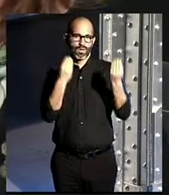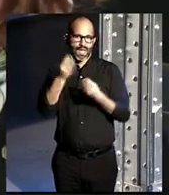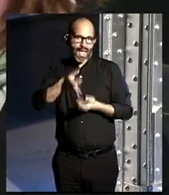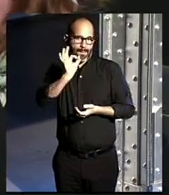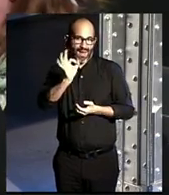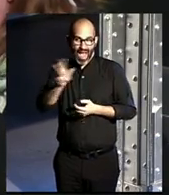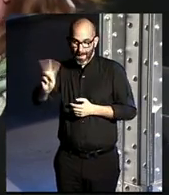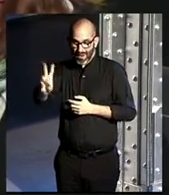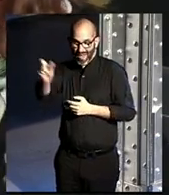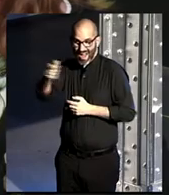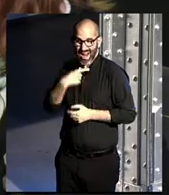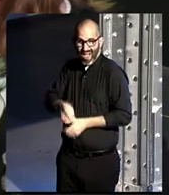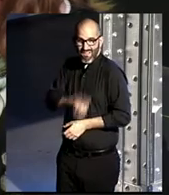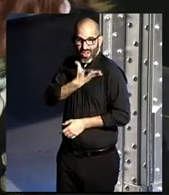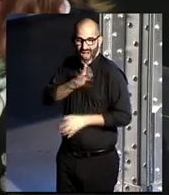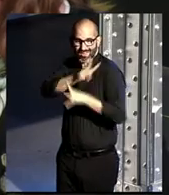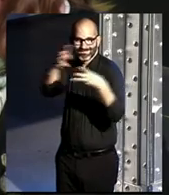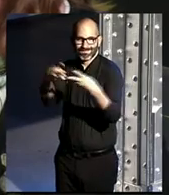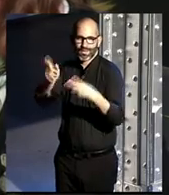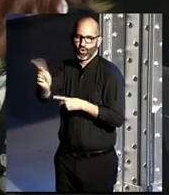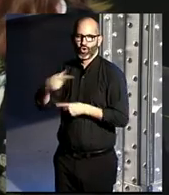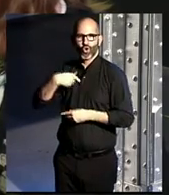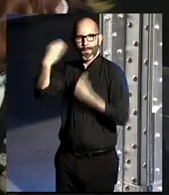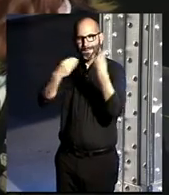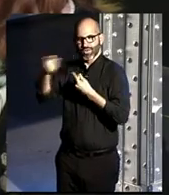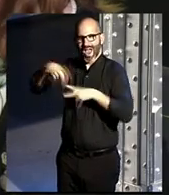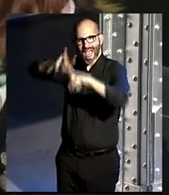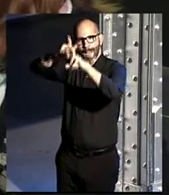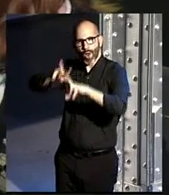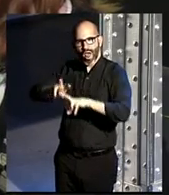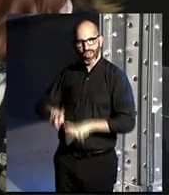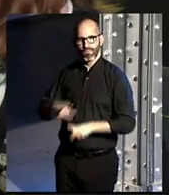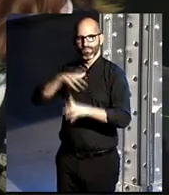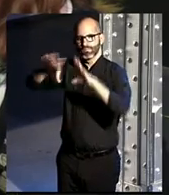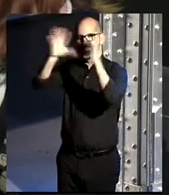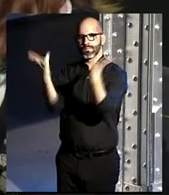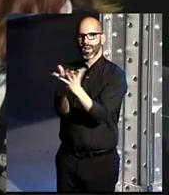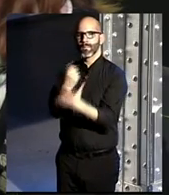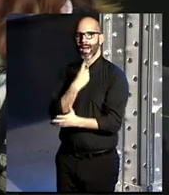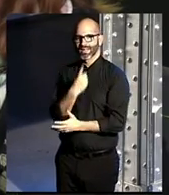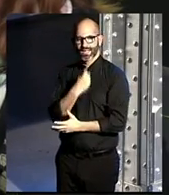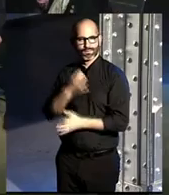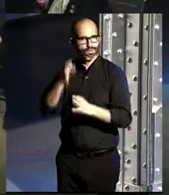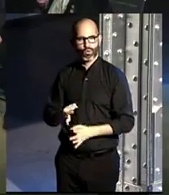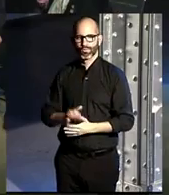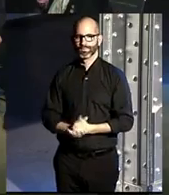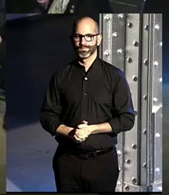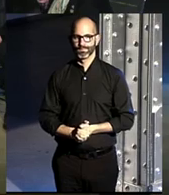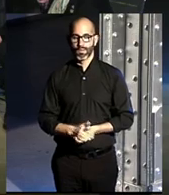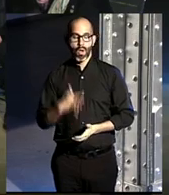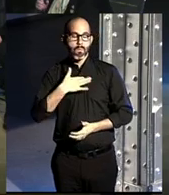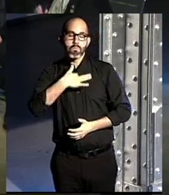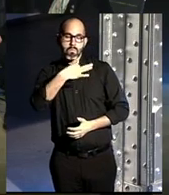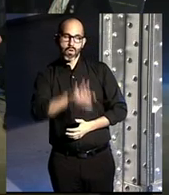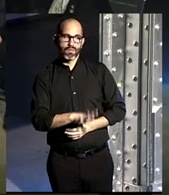aficionado a Internet por lo que vemos aquí, sino que lo suyo sería la exploración de Marte. Sería posible, sí. Sí, es posible. Es posible, creo que